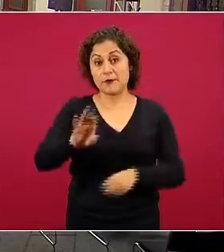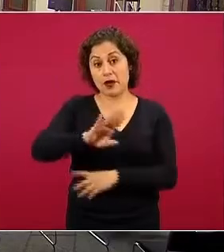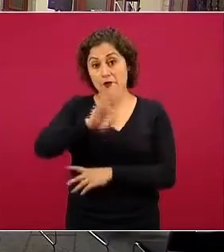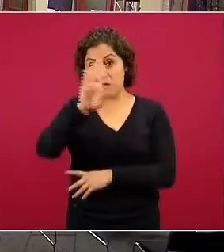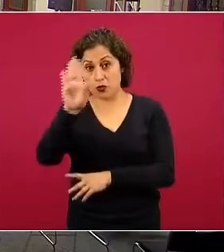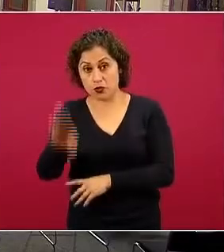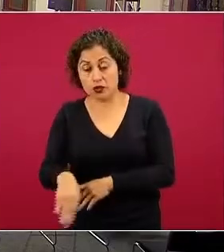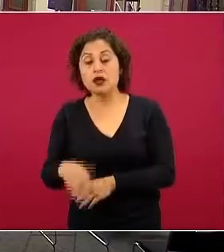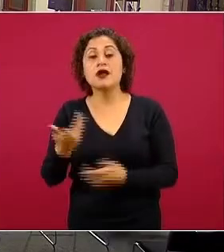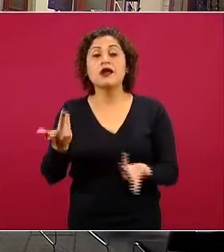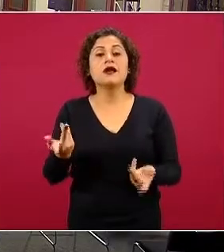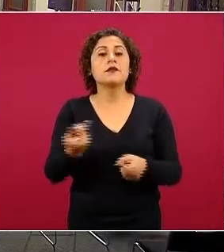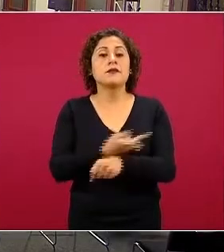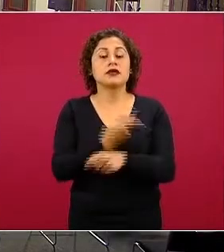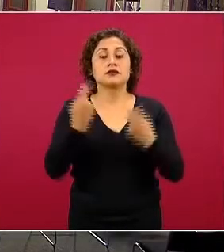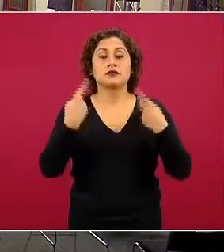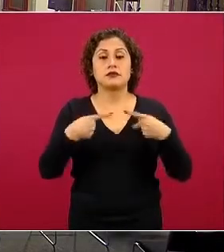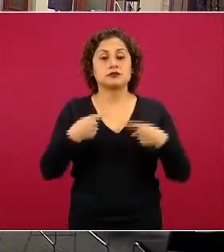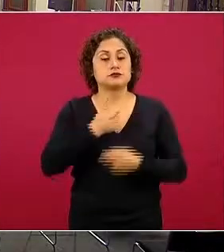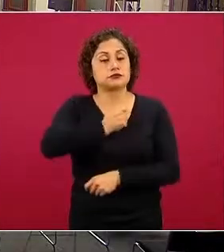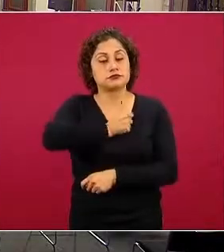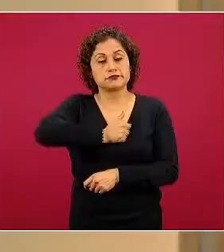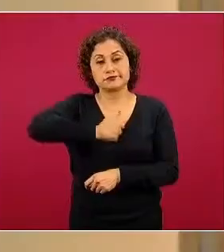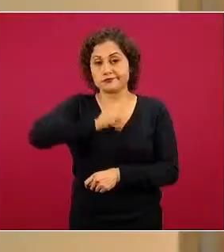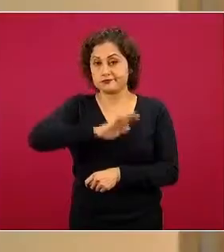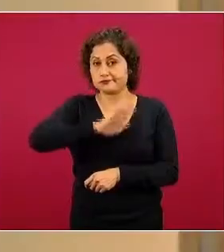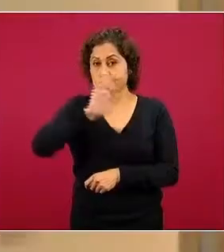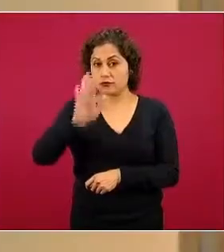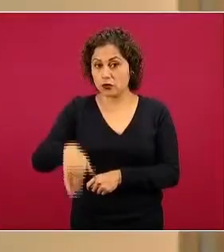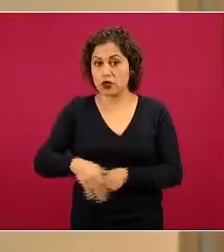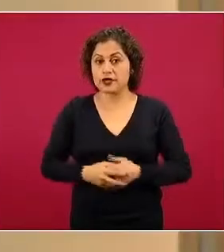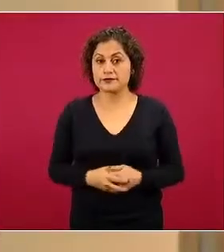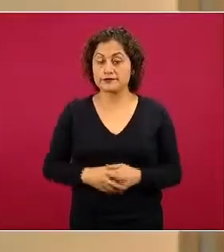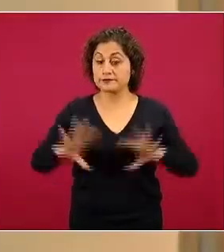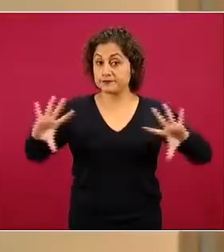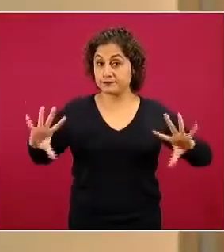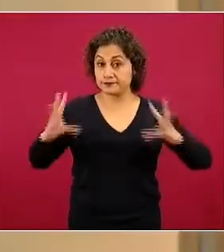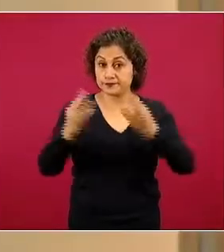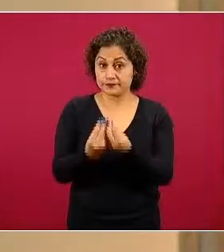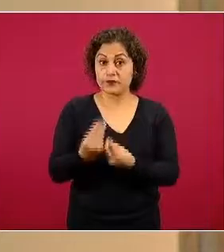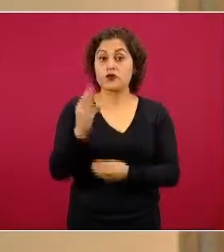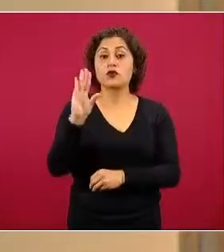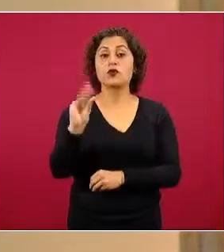desafortunadamente pierden la vida. Tenemos un total de